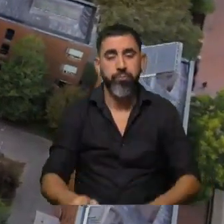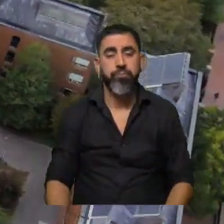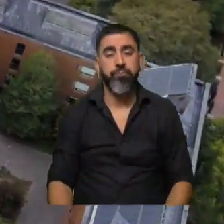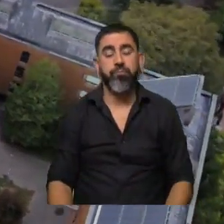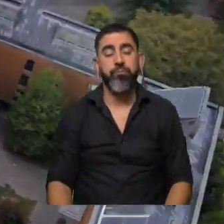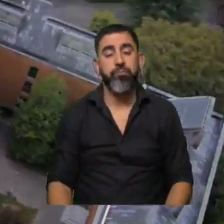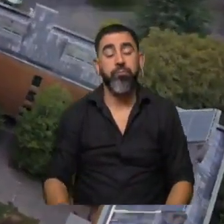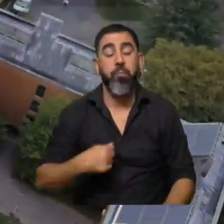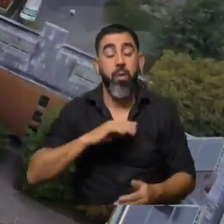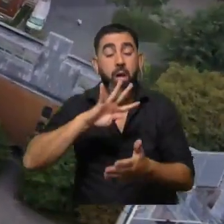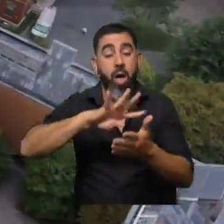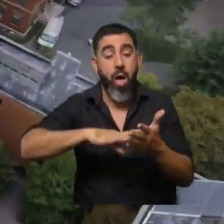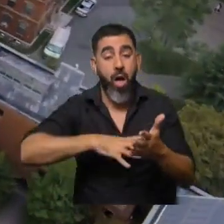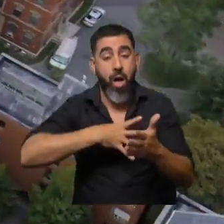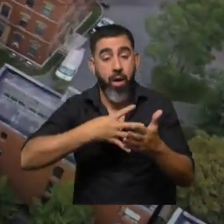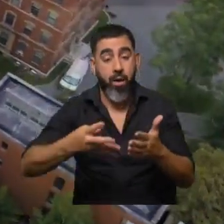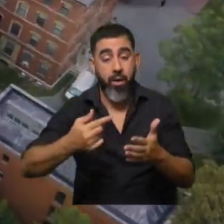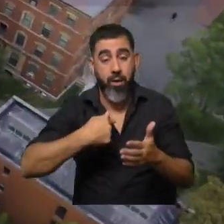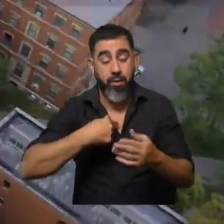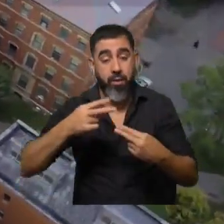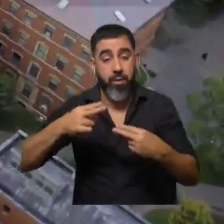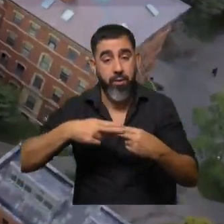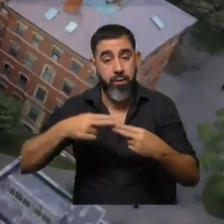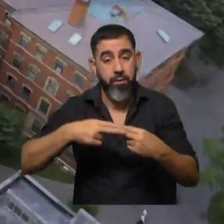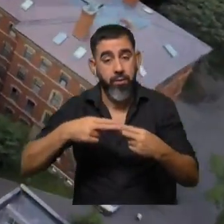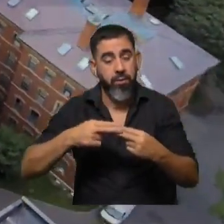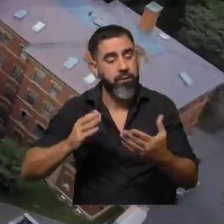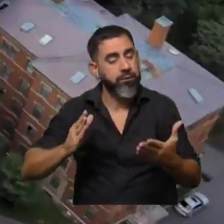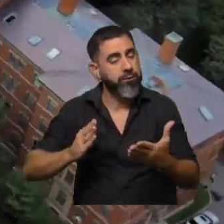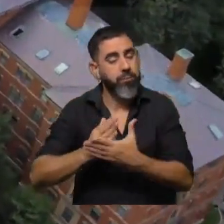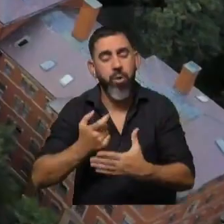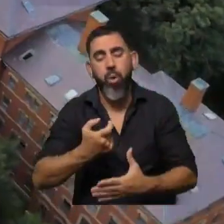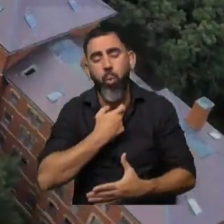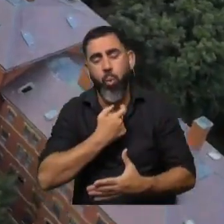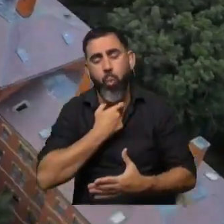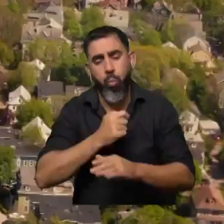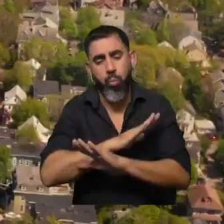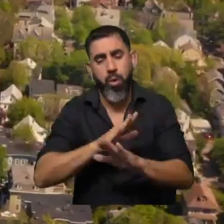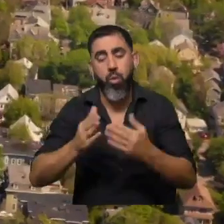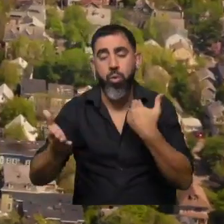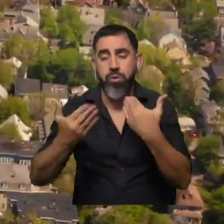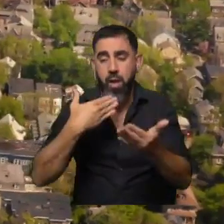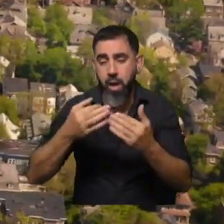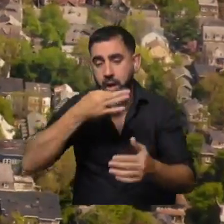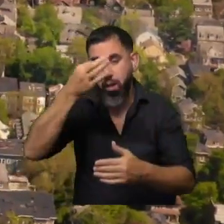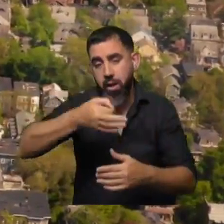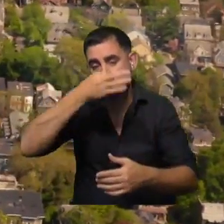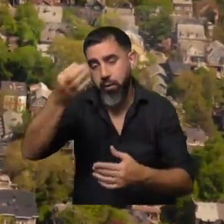entonces mi calendario online está siempre ocupado por charlas o por